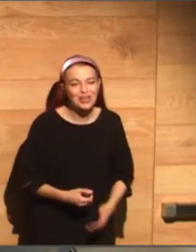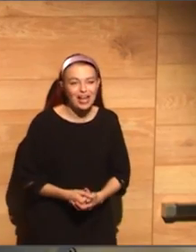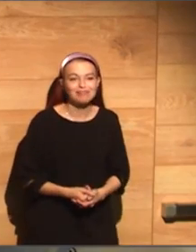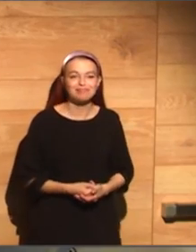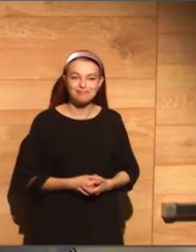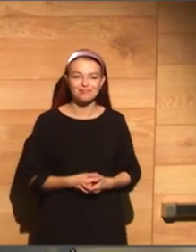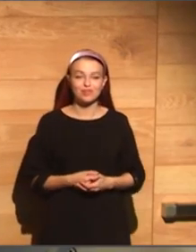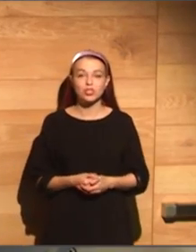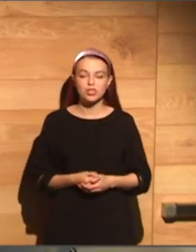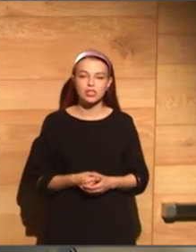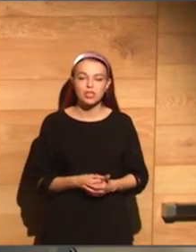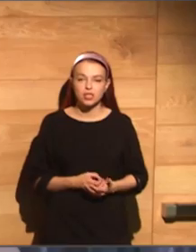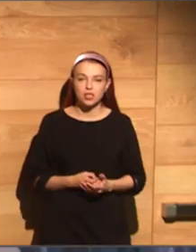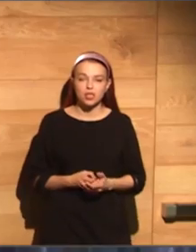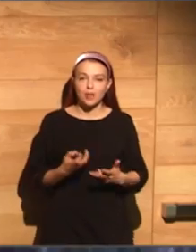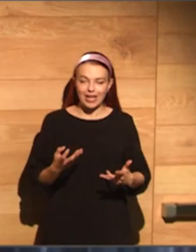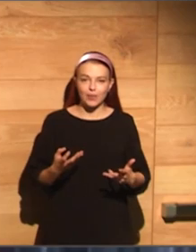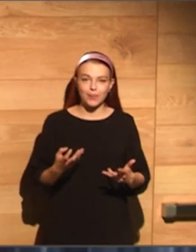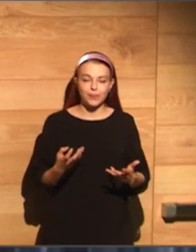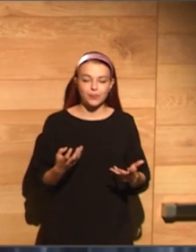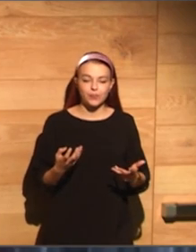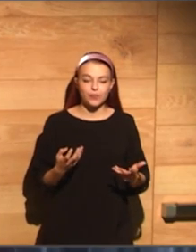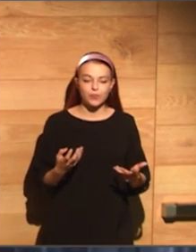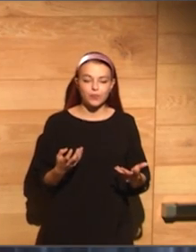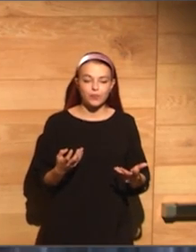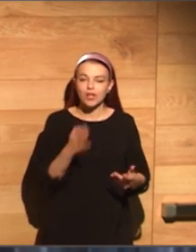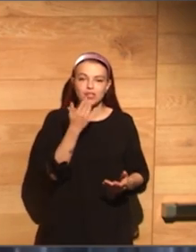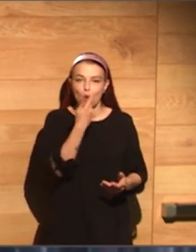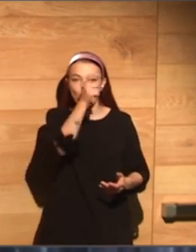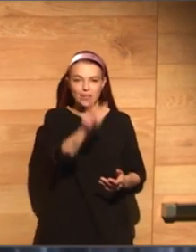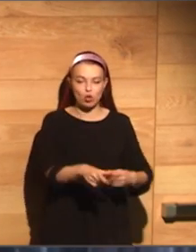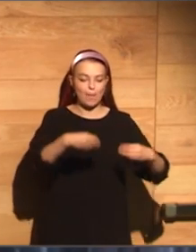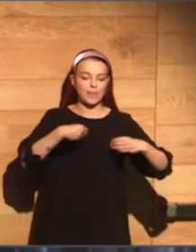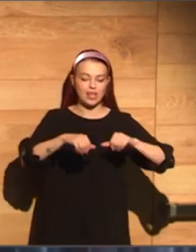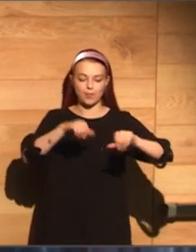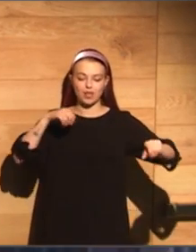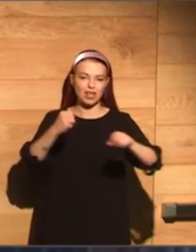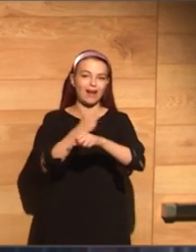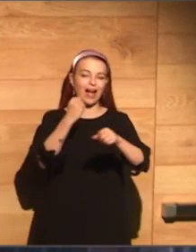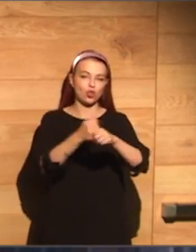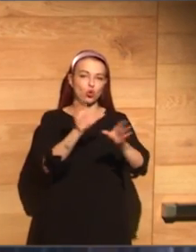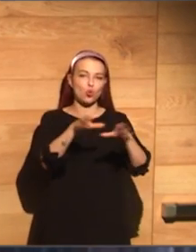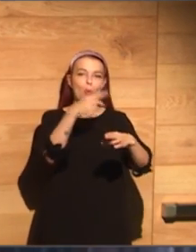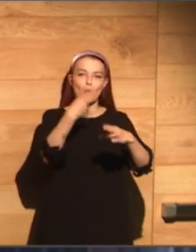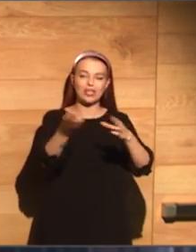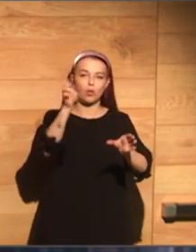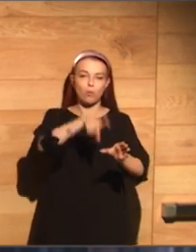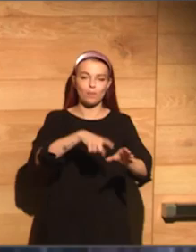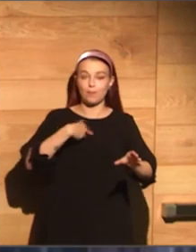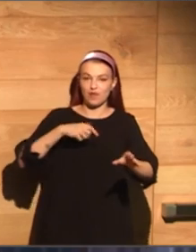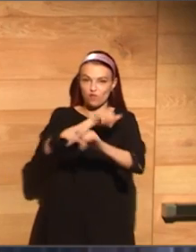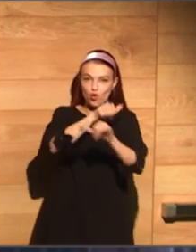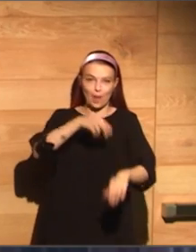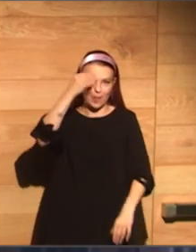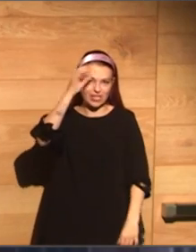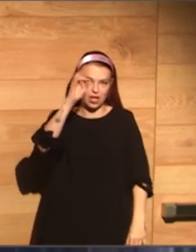¿En qué clase de mundo vivimos que... alguien que sea, haya estado toda su vida trabajando en un partido político y tiene una ideología y a lo mejor antes de